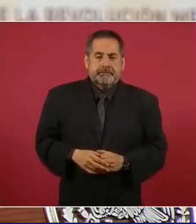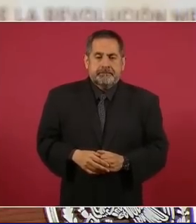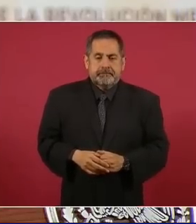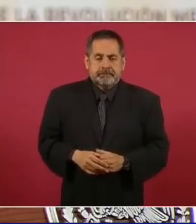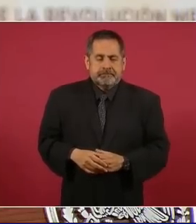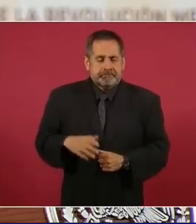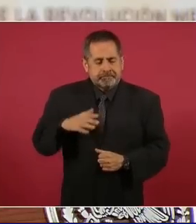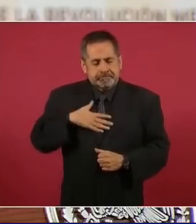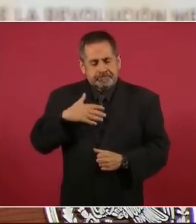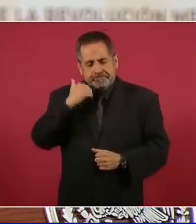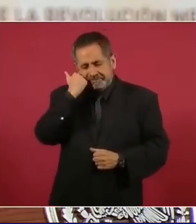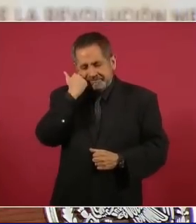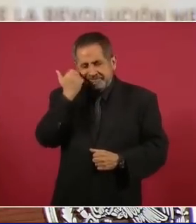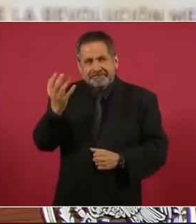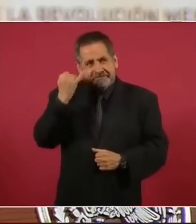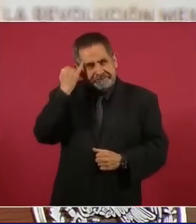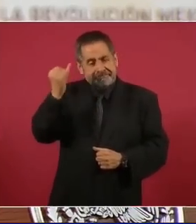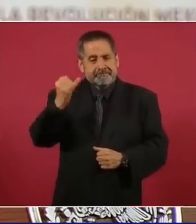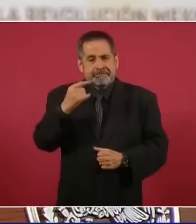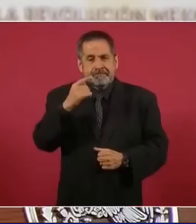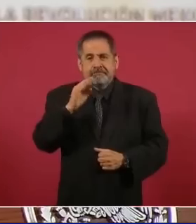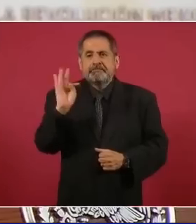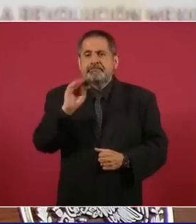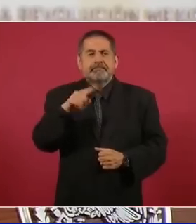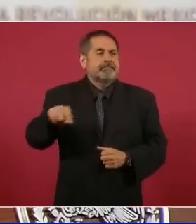me dijeran ustedes,